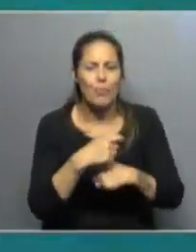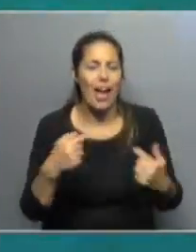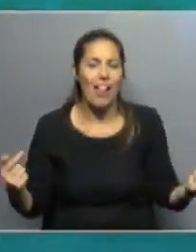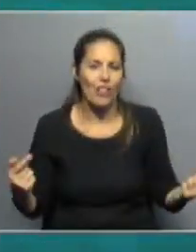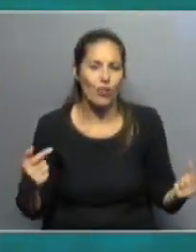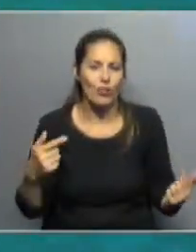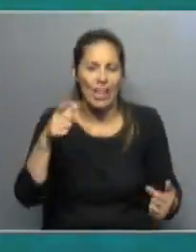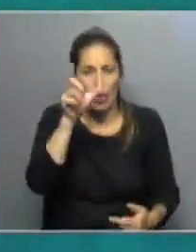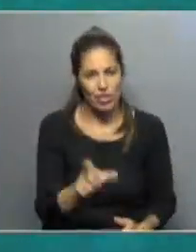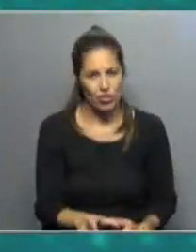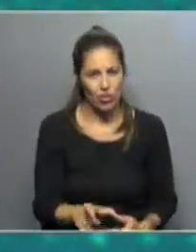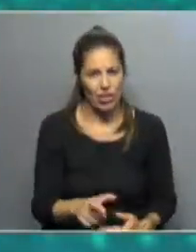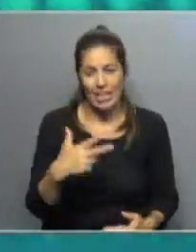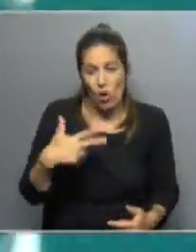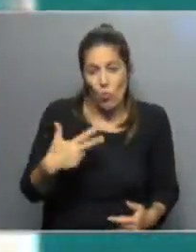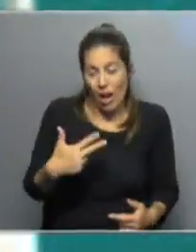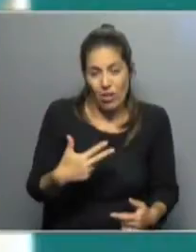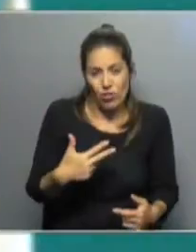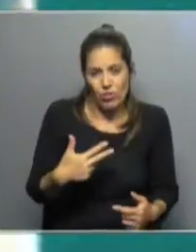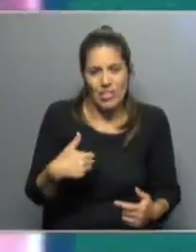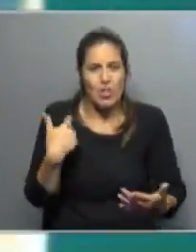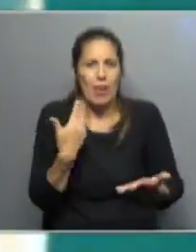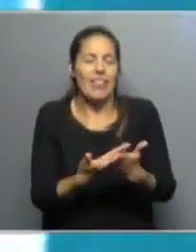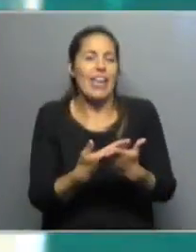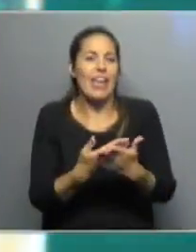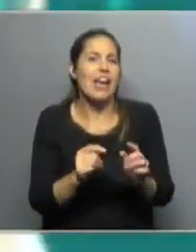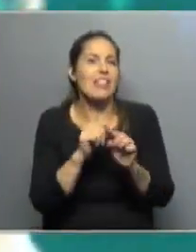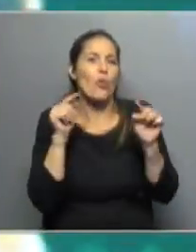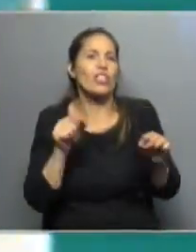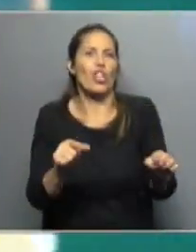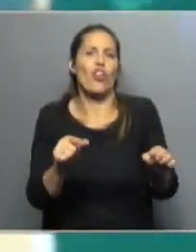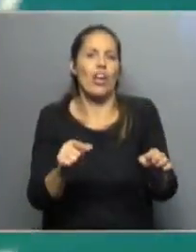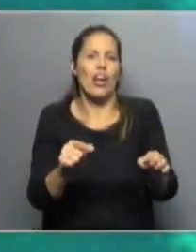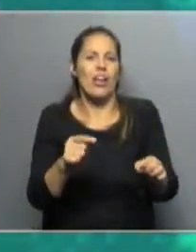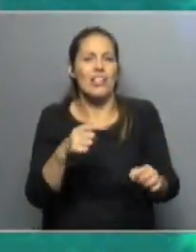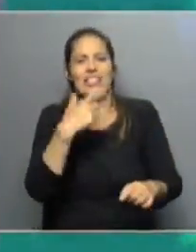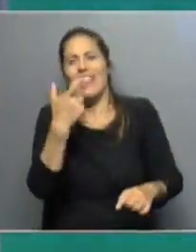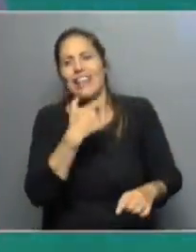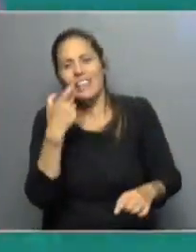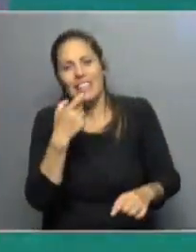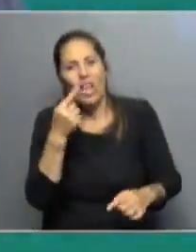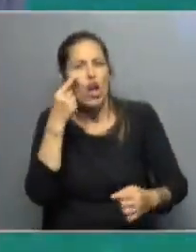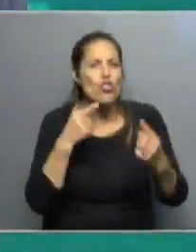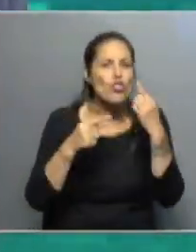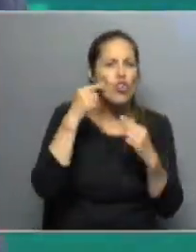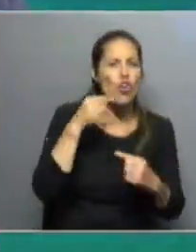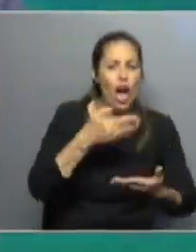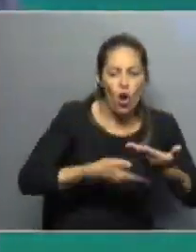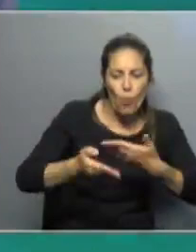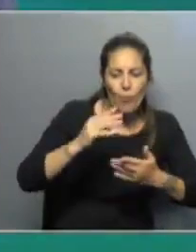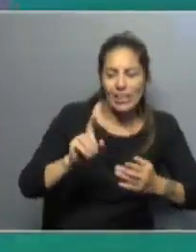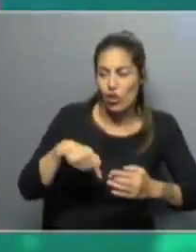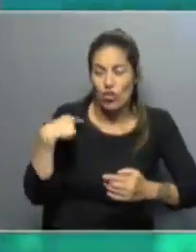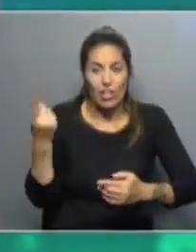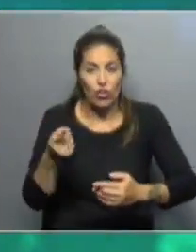humano. Se plantea, se cuestiona, se ríe, llora, comparte con el que está al lado lo que está viendo, hay una